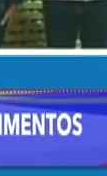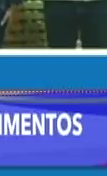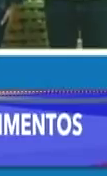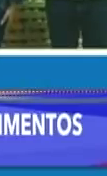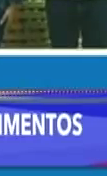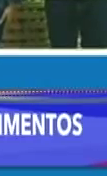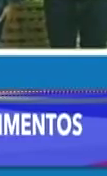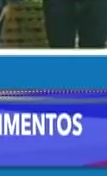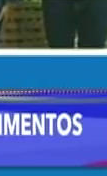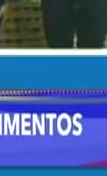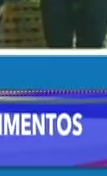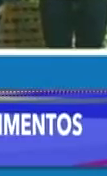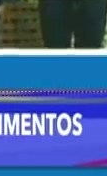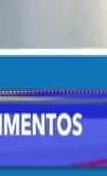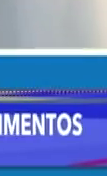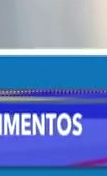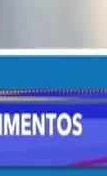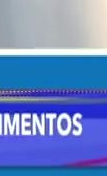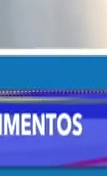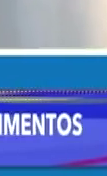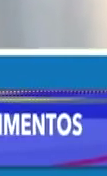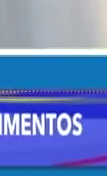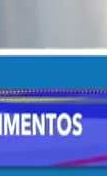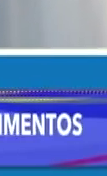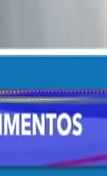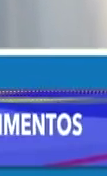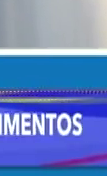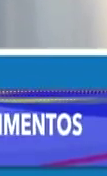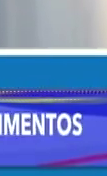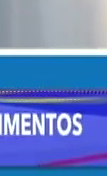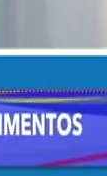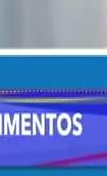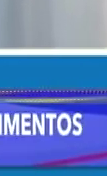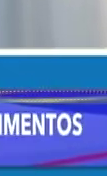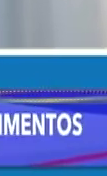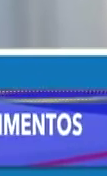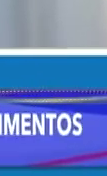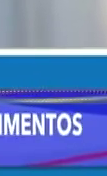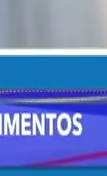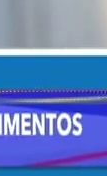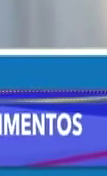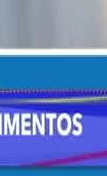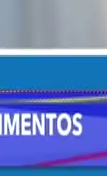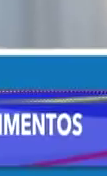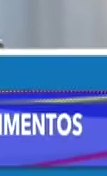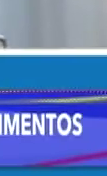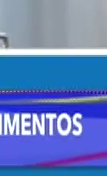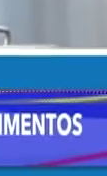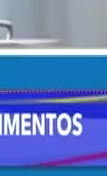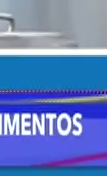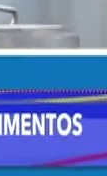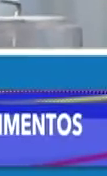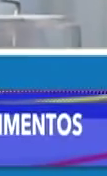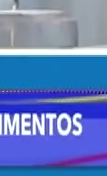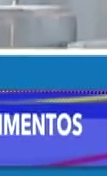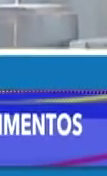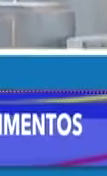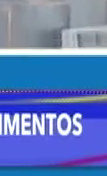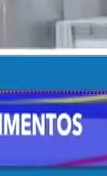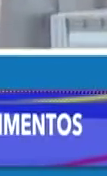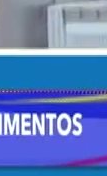producir la tierra bienvenido cuenten con mi protección y mi apoyo y nuestra protección legal constitucional